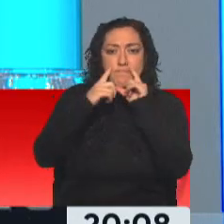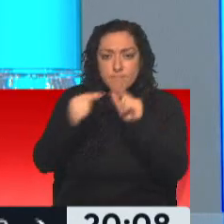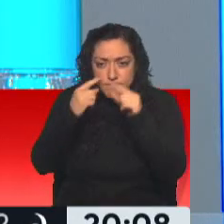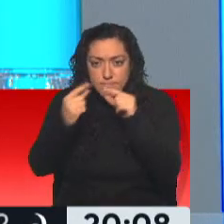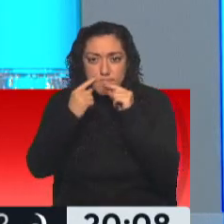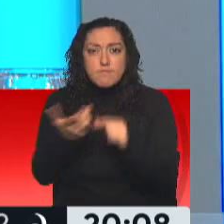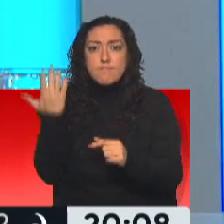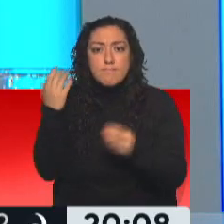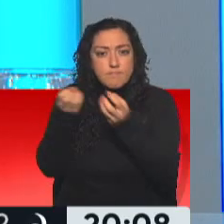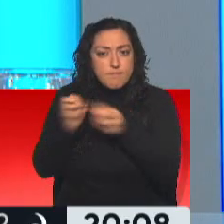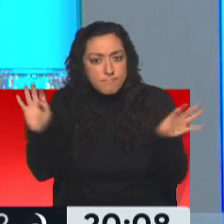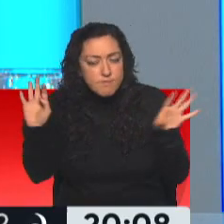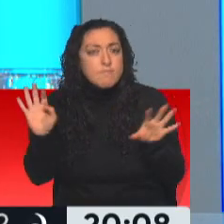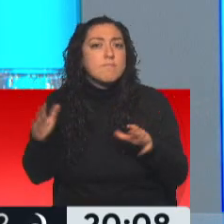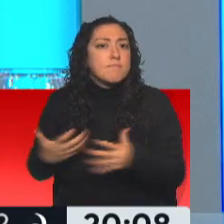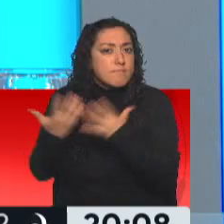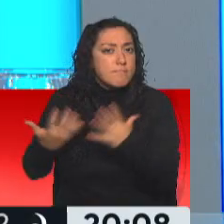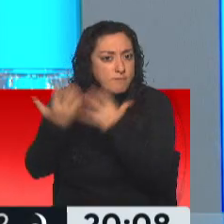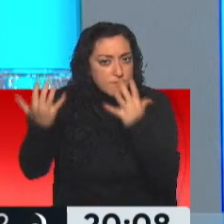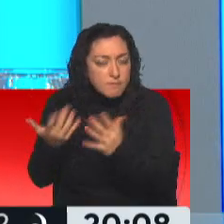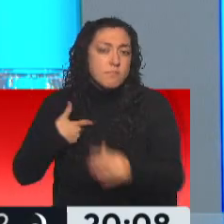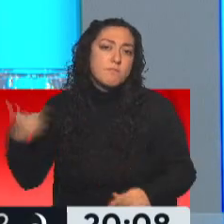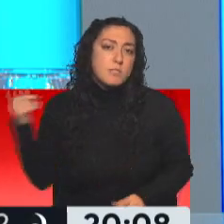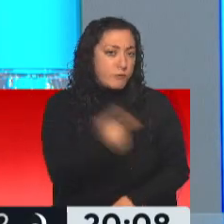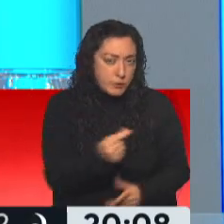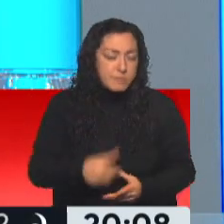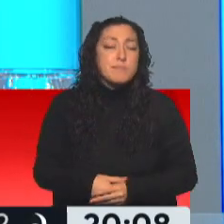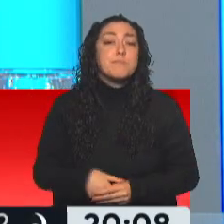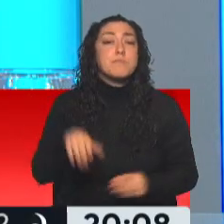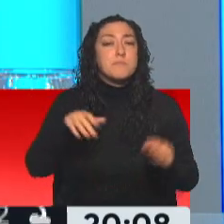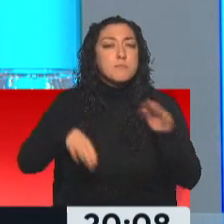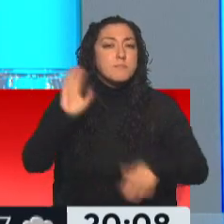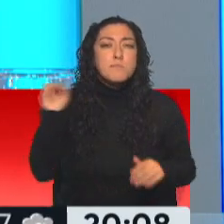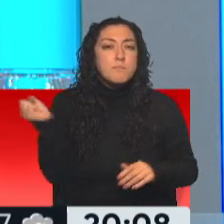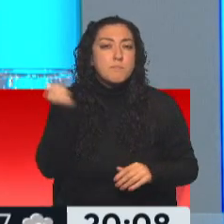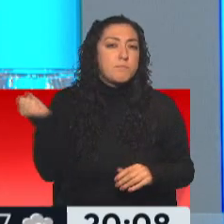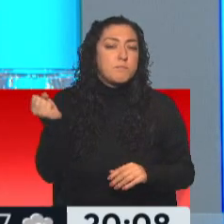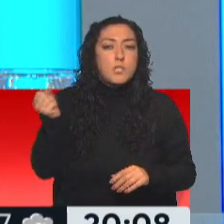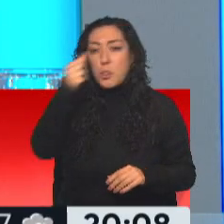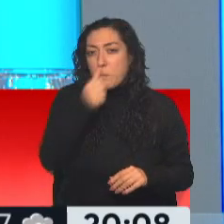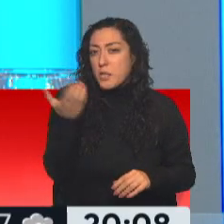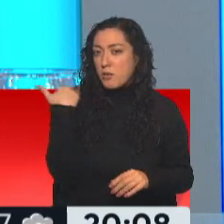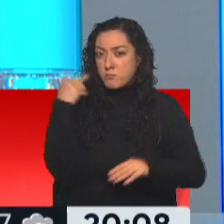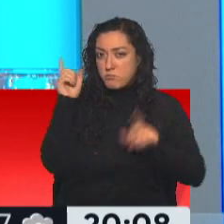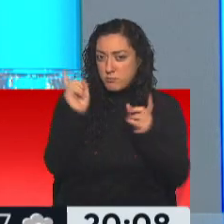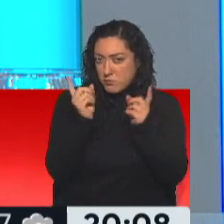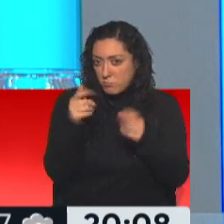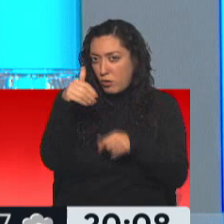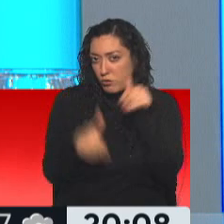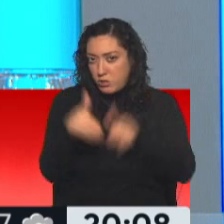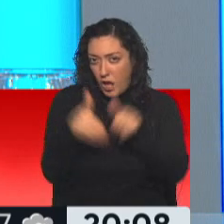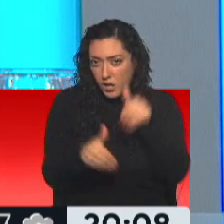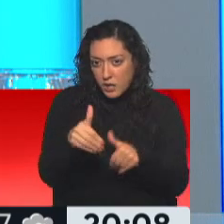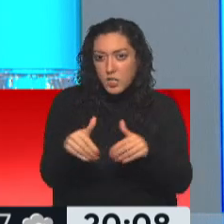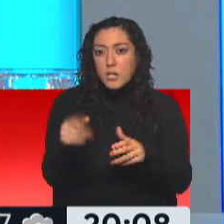que estamos viendo estos días. A ver, yo centraría primero el tema del mismo domingo, ¿no? El domingo, claro, cuando se esperaba que el